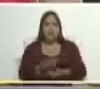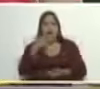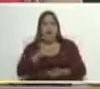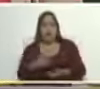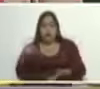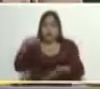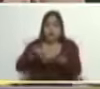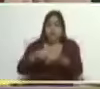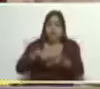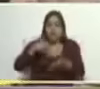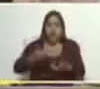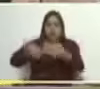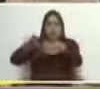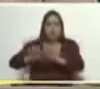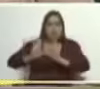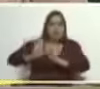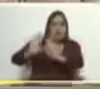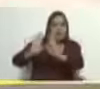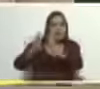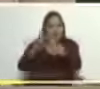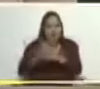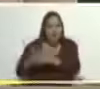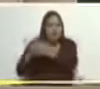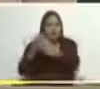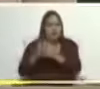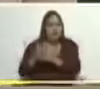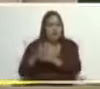ha podido detener al imperio.